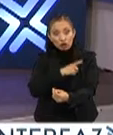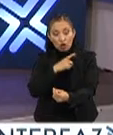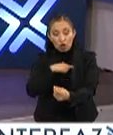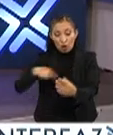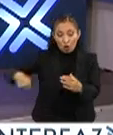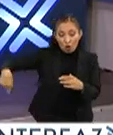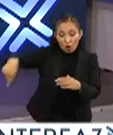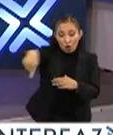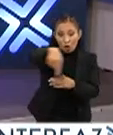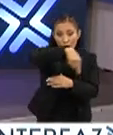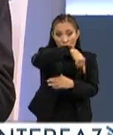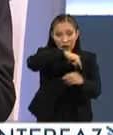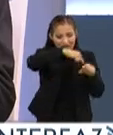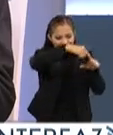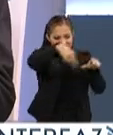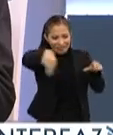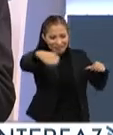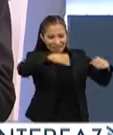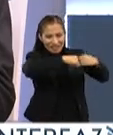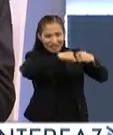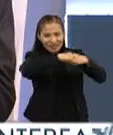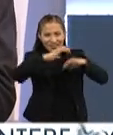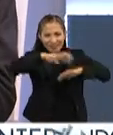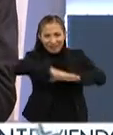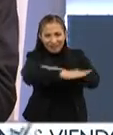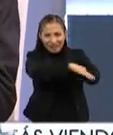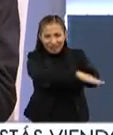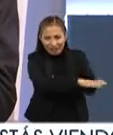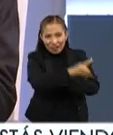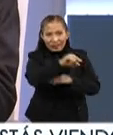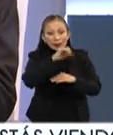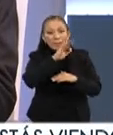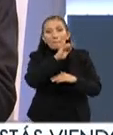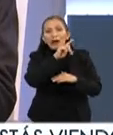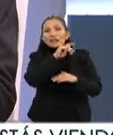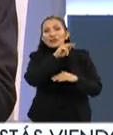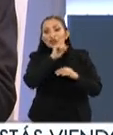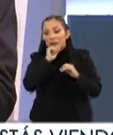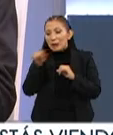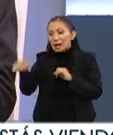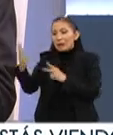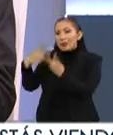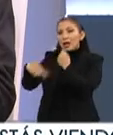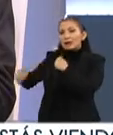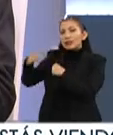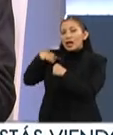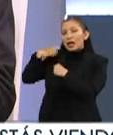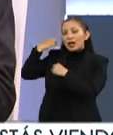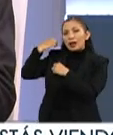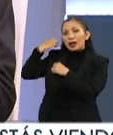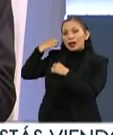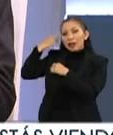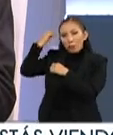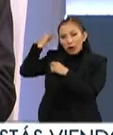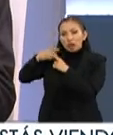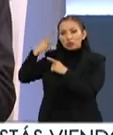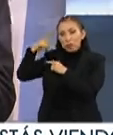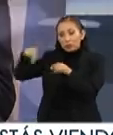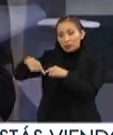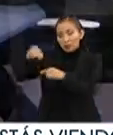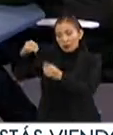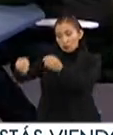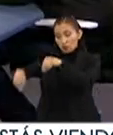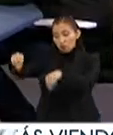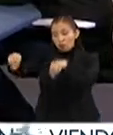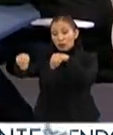solamente alrededor, a lo largo de la costa del Pacífico, sino también en esta zona de donde vino este sismo, ¿no? Entre los estados de Morelos y Puebla. Claro,